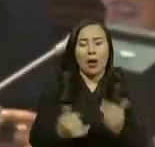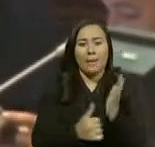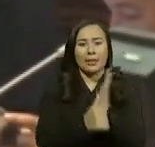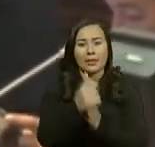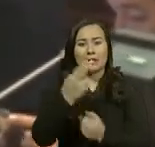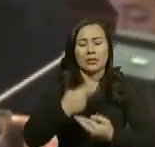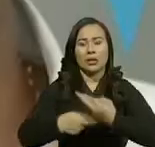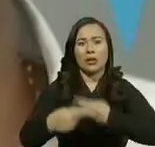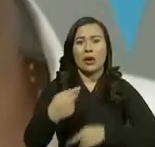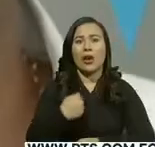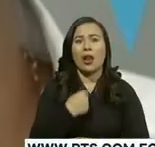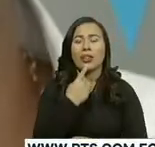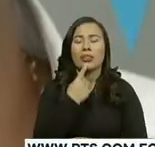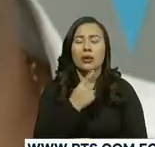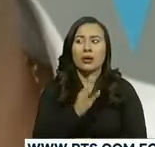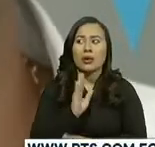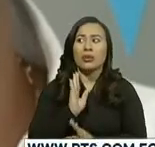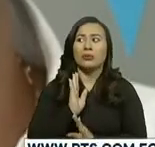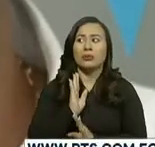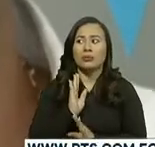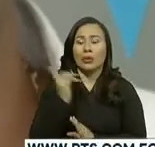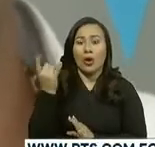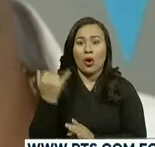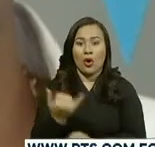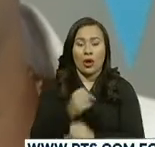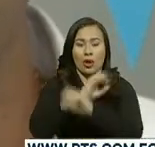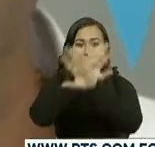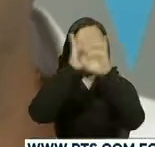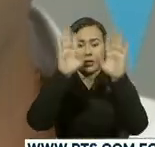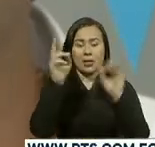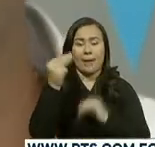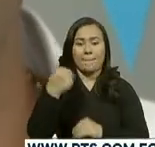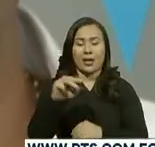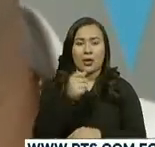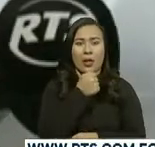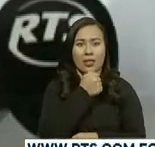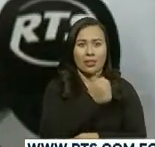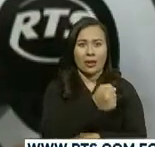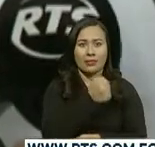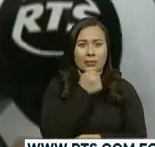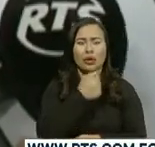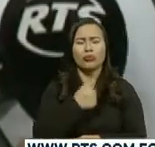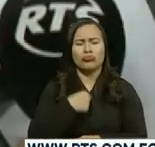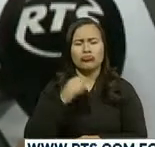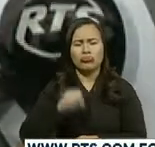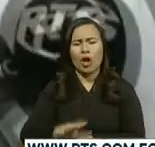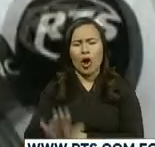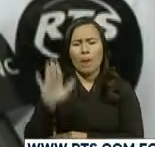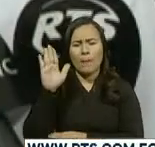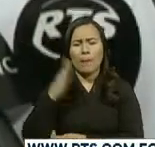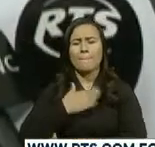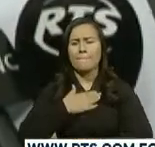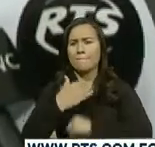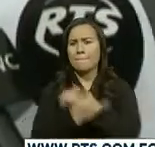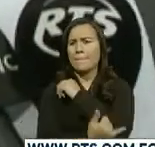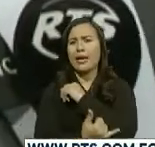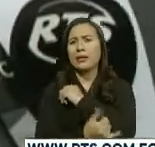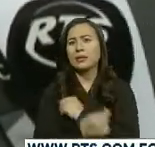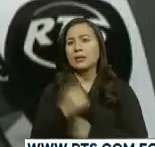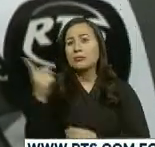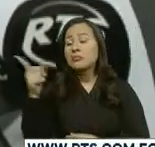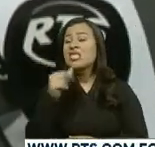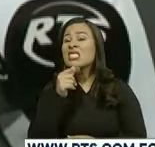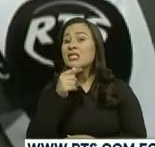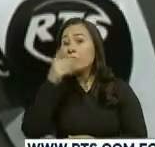Él respondió a esta posible propuesta durante la mañana de este miércoles en una entrevista. Estoy comprometido con mi país y será el señor presidente de la